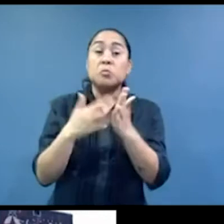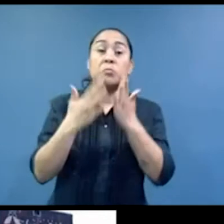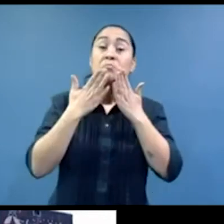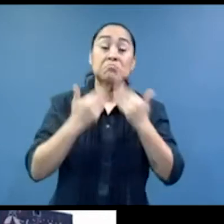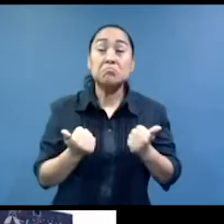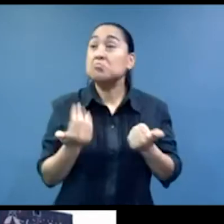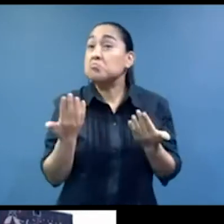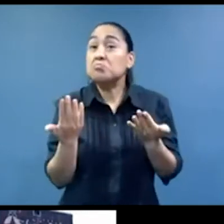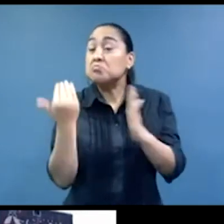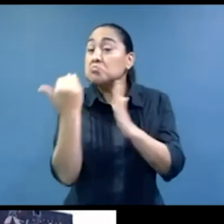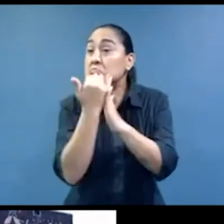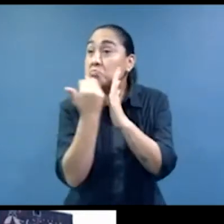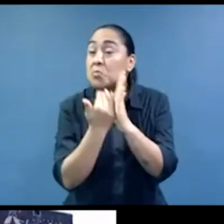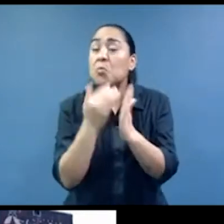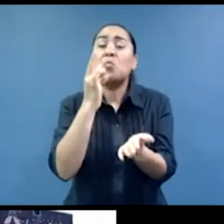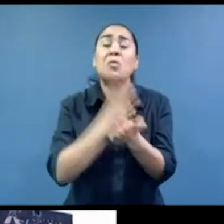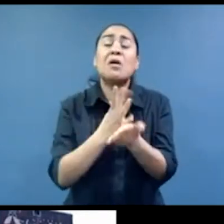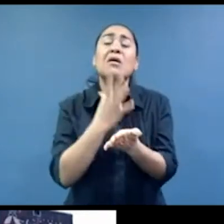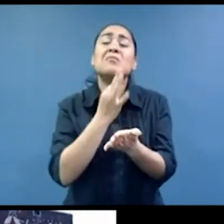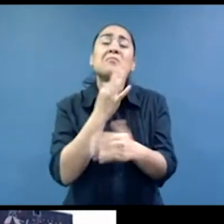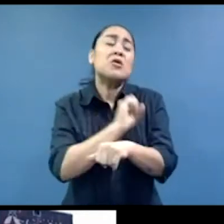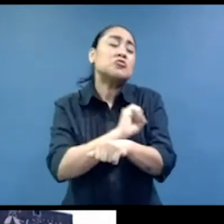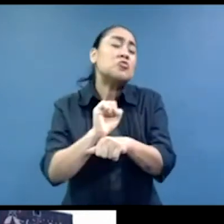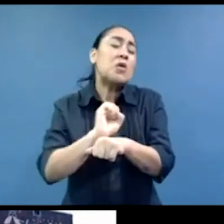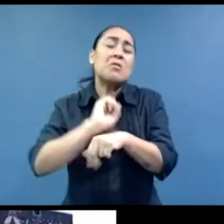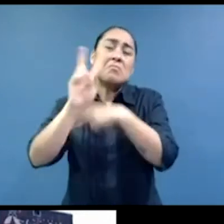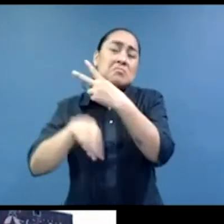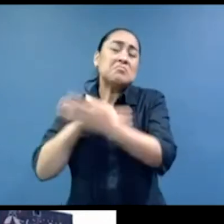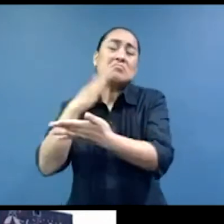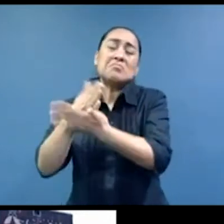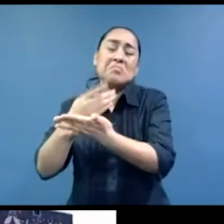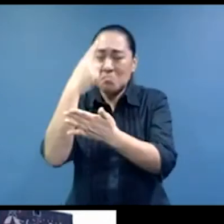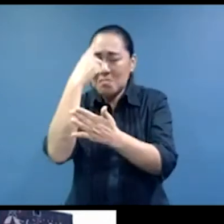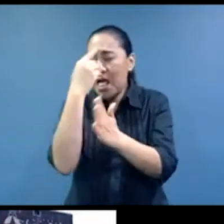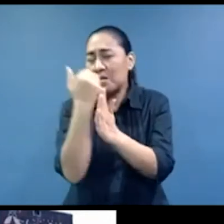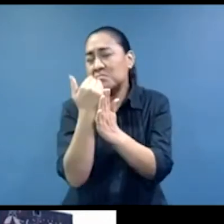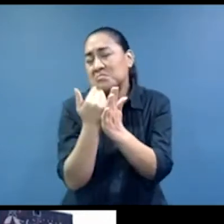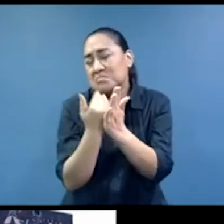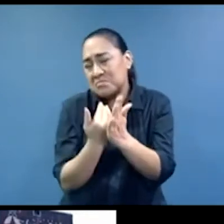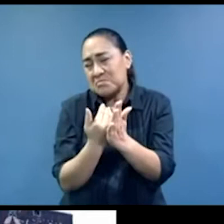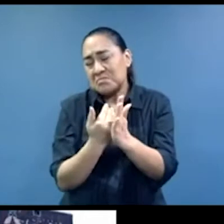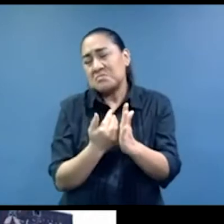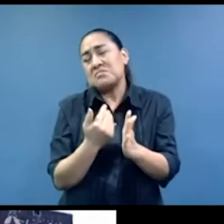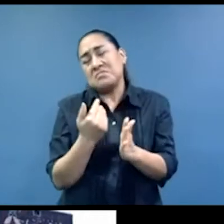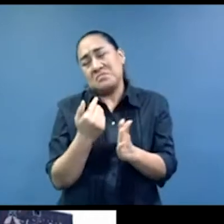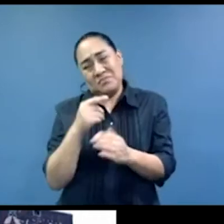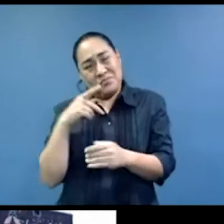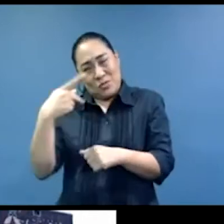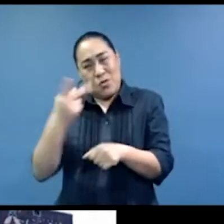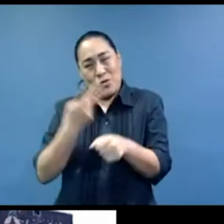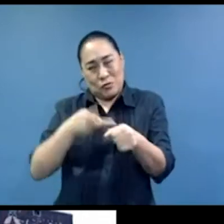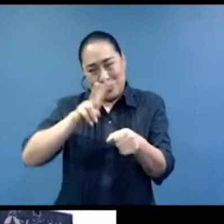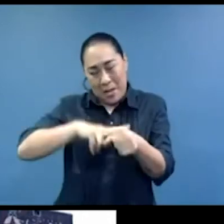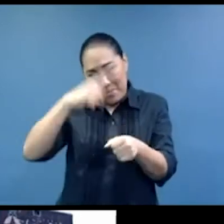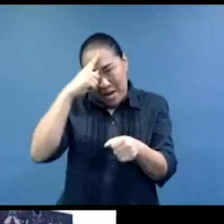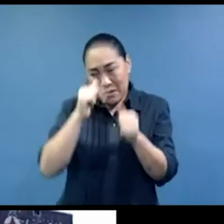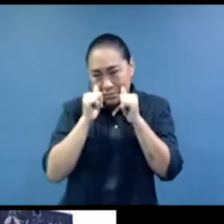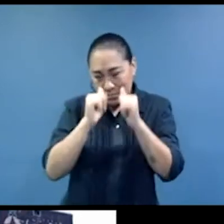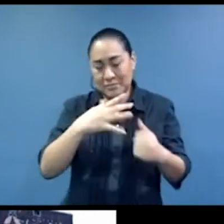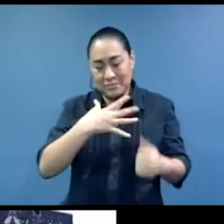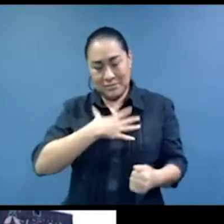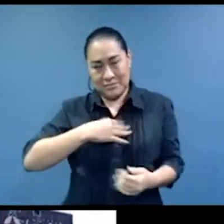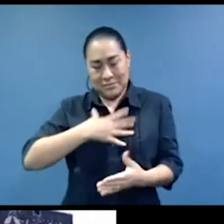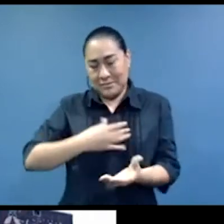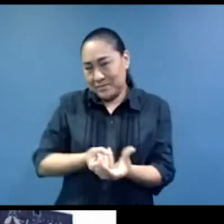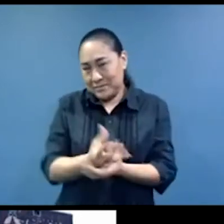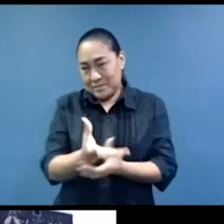cumplir con cuestiones, digamos, muy básicas que debe tener también una clínica que atienda partos, que son las que